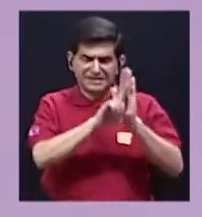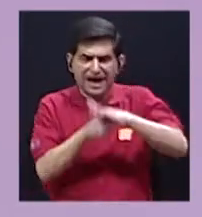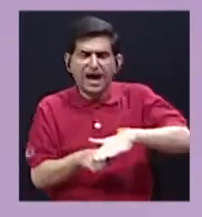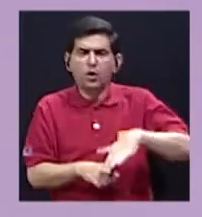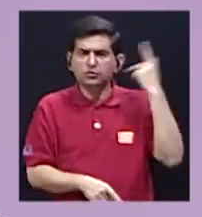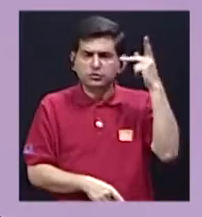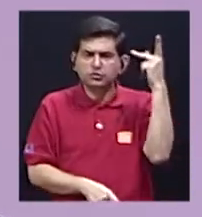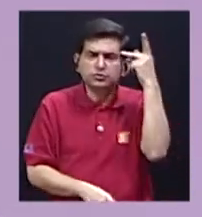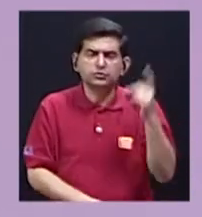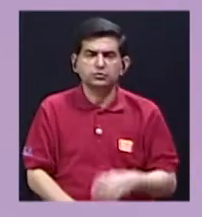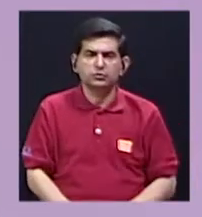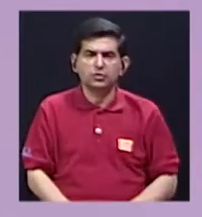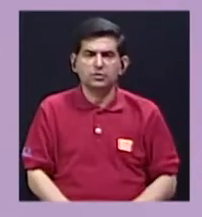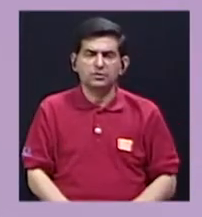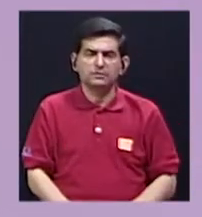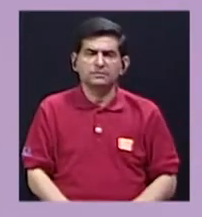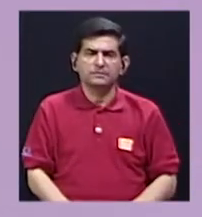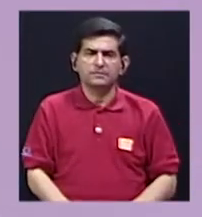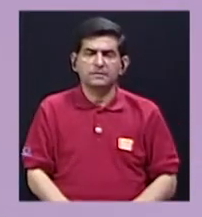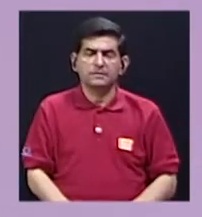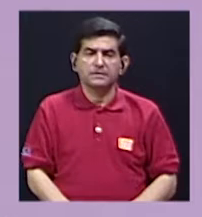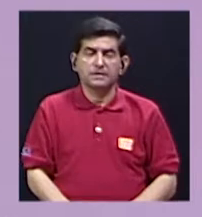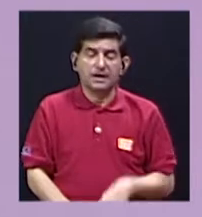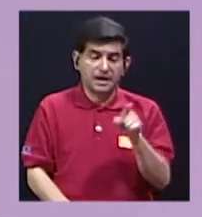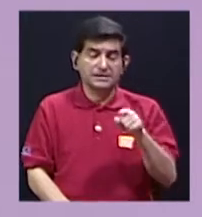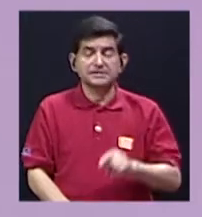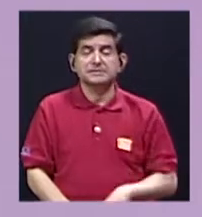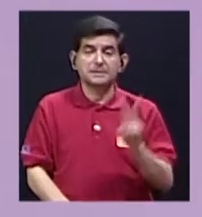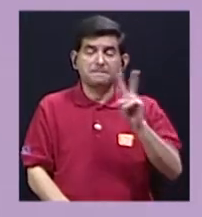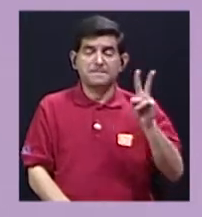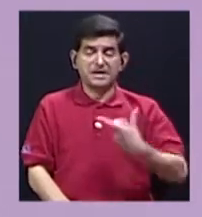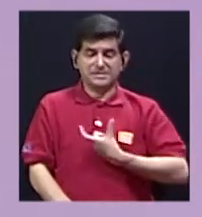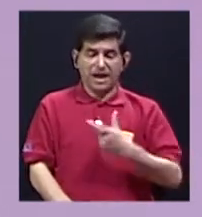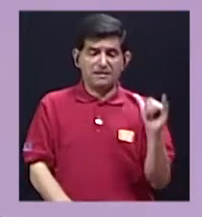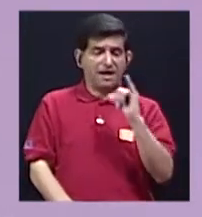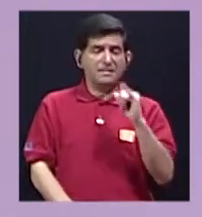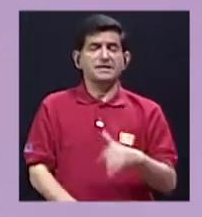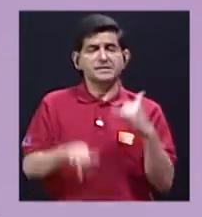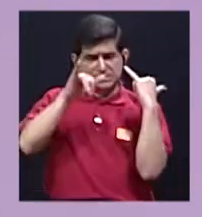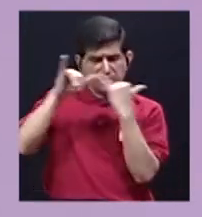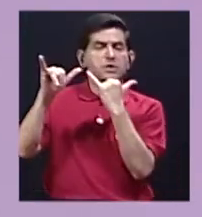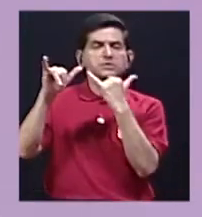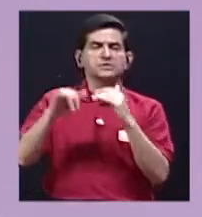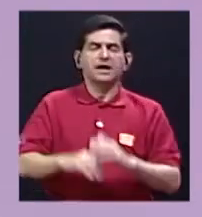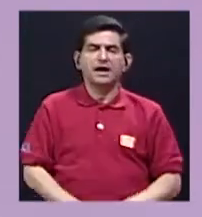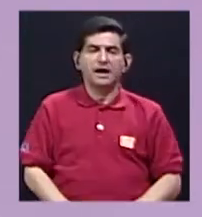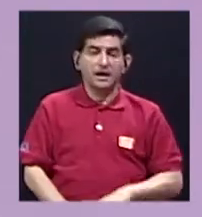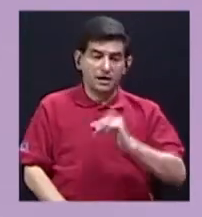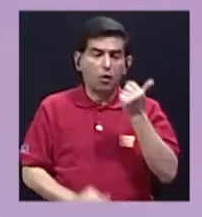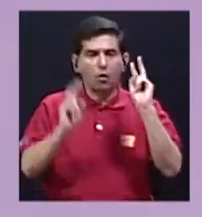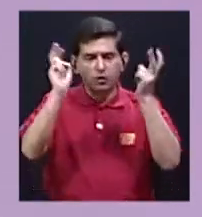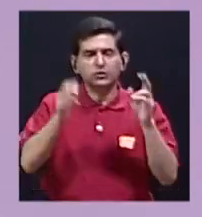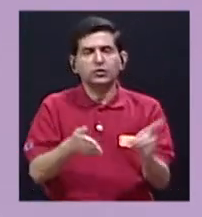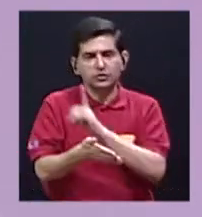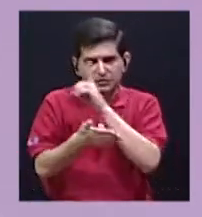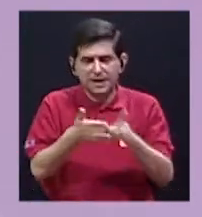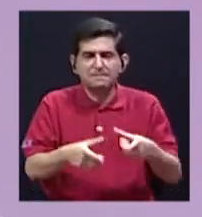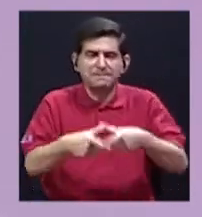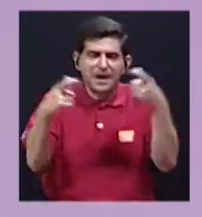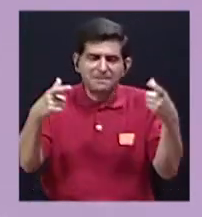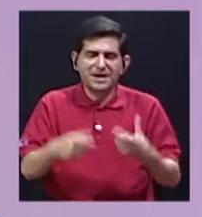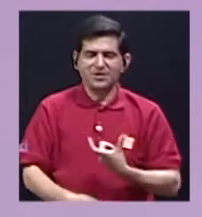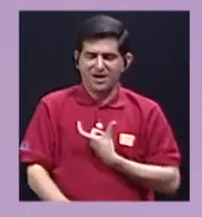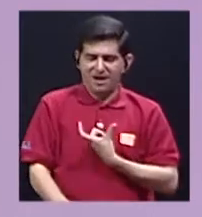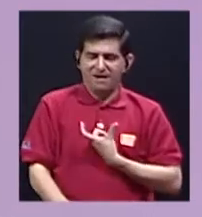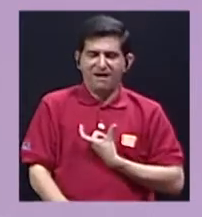la denuncia dice alcaldesas que eso otro tema también de discriminación la mayor parte de los